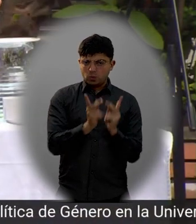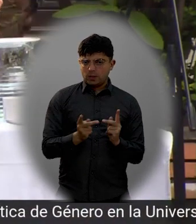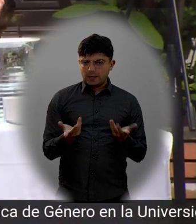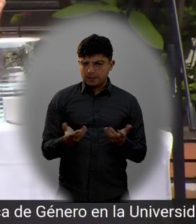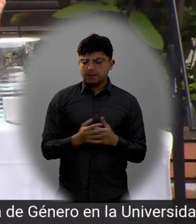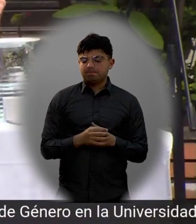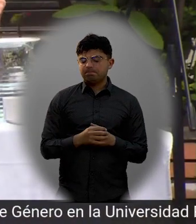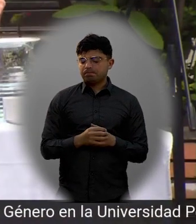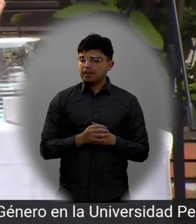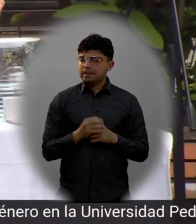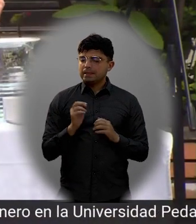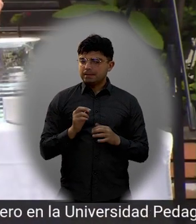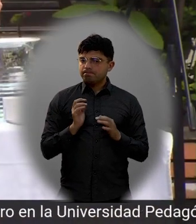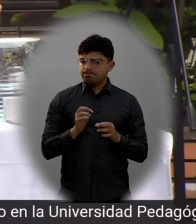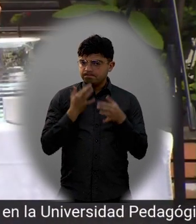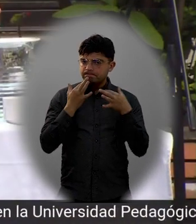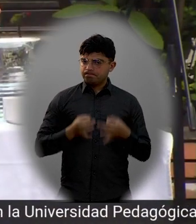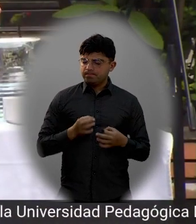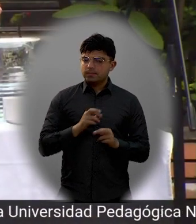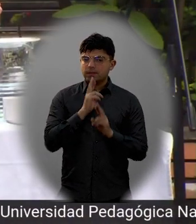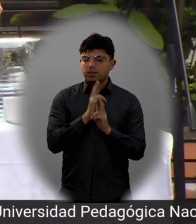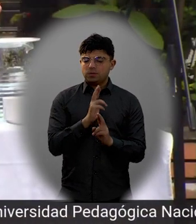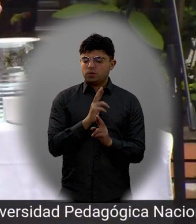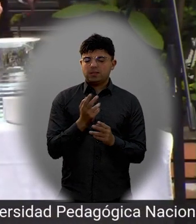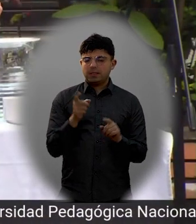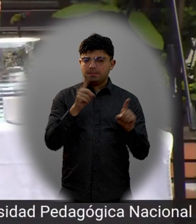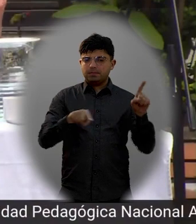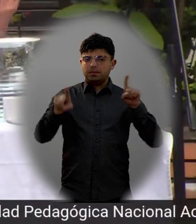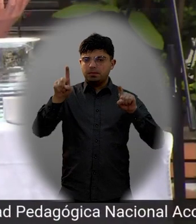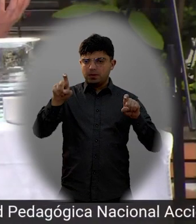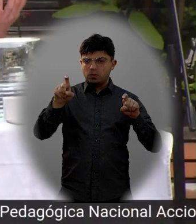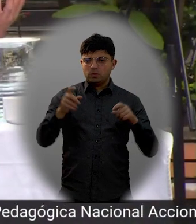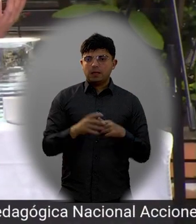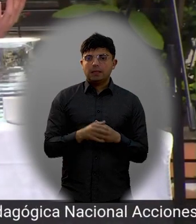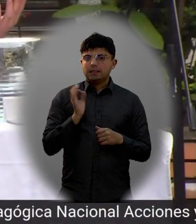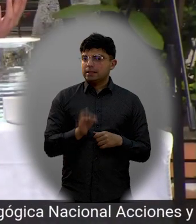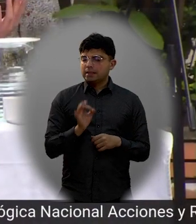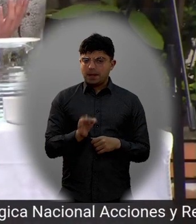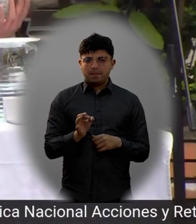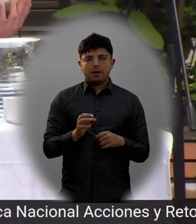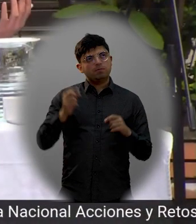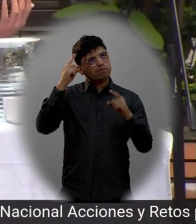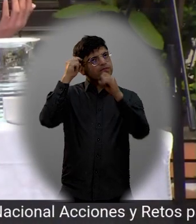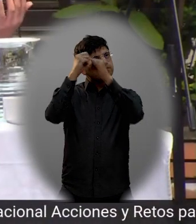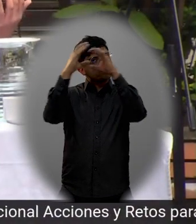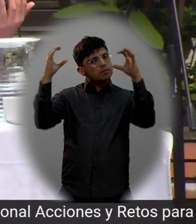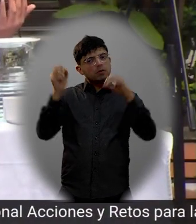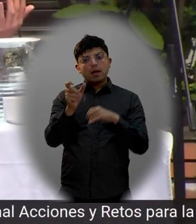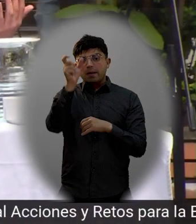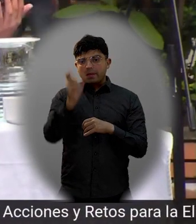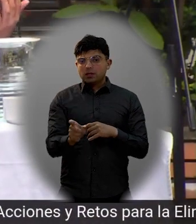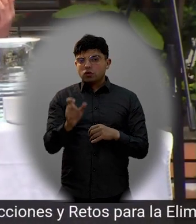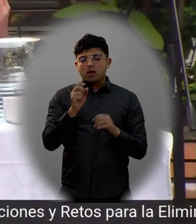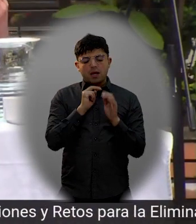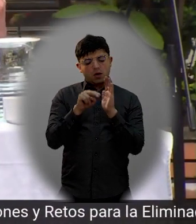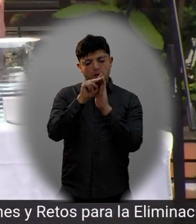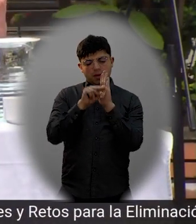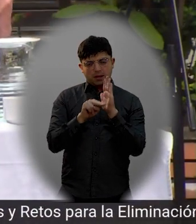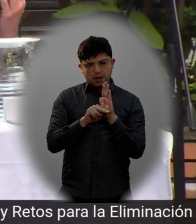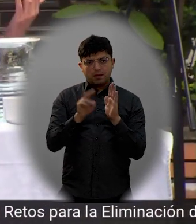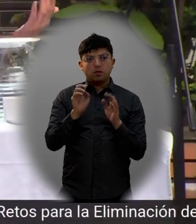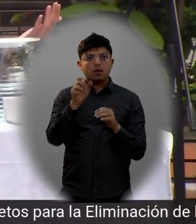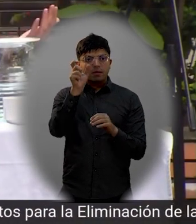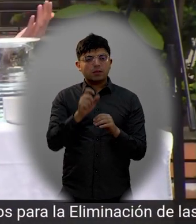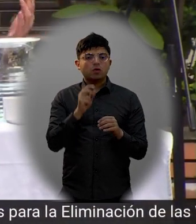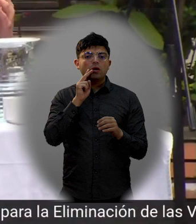Muy seguramente la respuesta a esa pregunta es que siempre nos vamos a imaginar una persona normativa, una